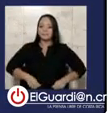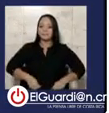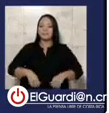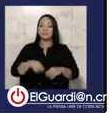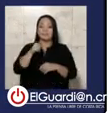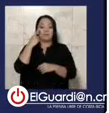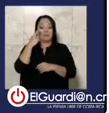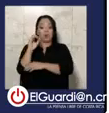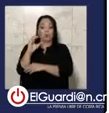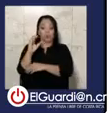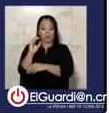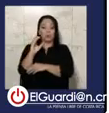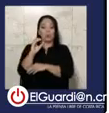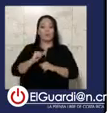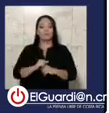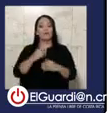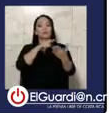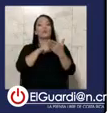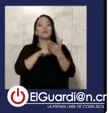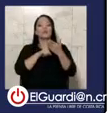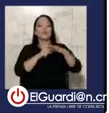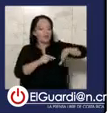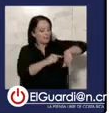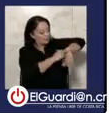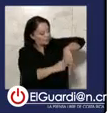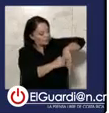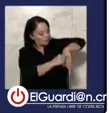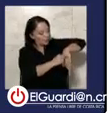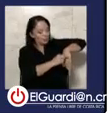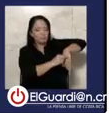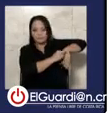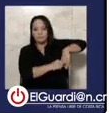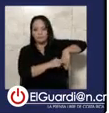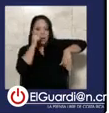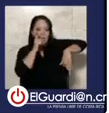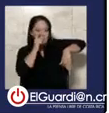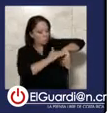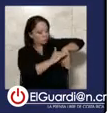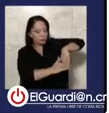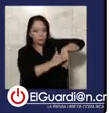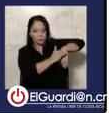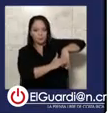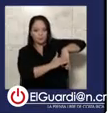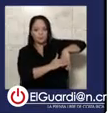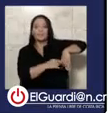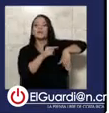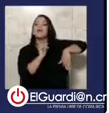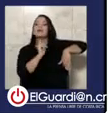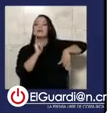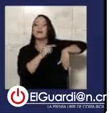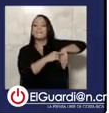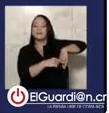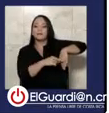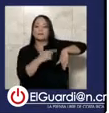corte a octubre nos dice que el Caribe Norte y Caribe Sur, como muestra ese gráfico, pero contemplando nada más los